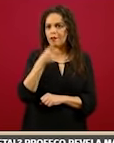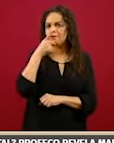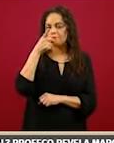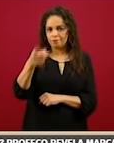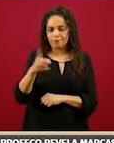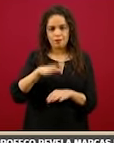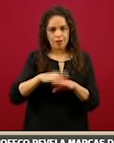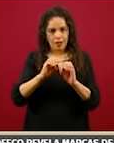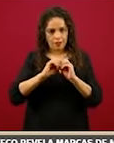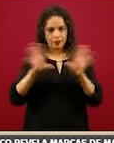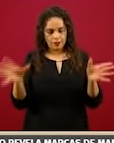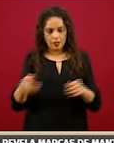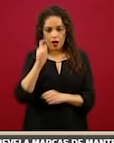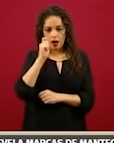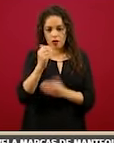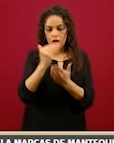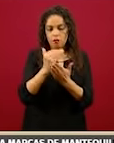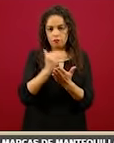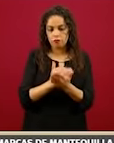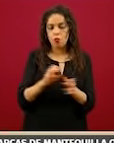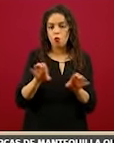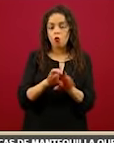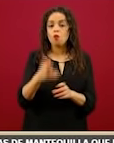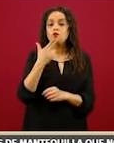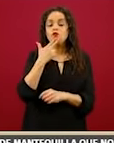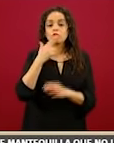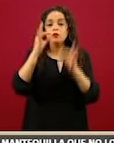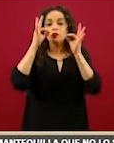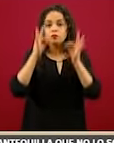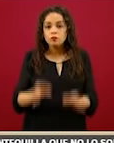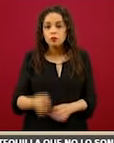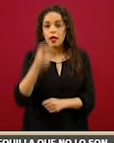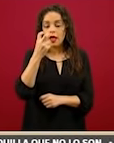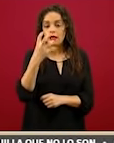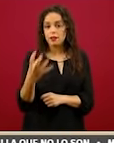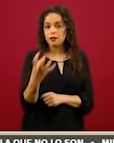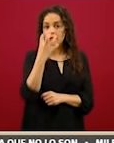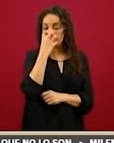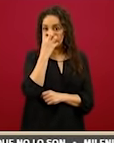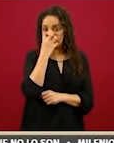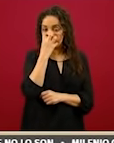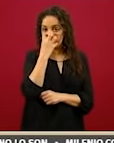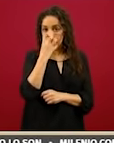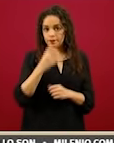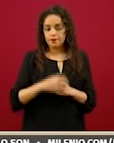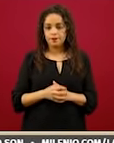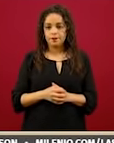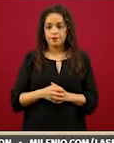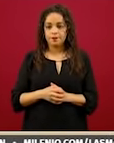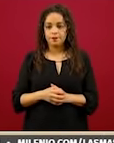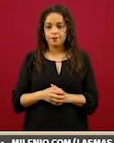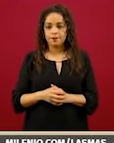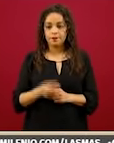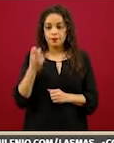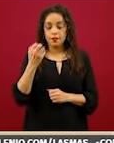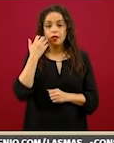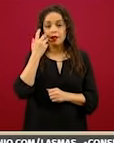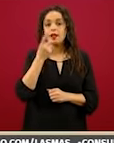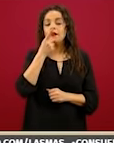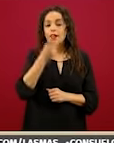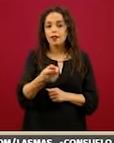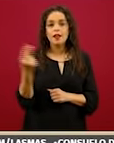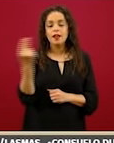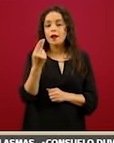decir, un lineamiento específico sobre uso correcto de estos respiradores. Y esto significa que tiene que